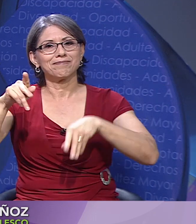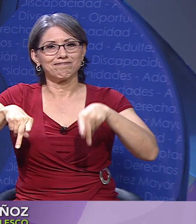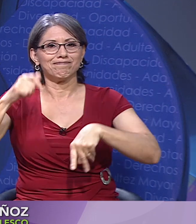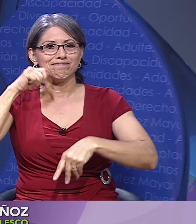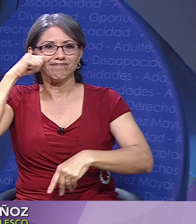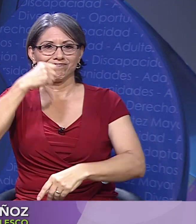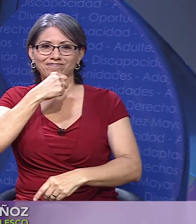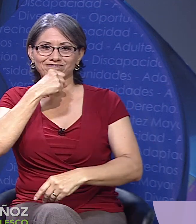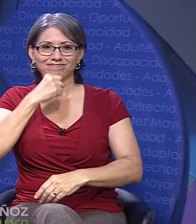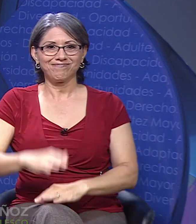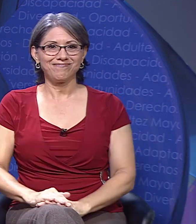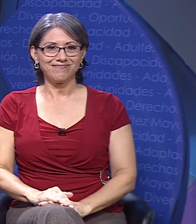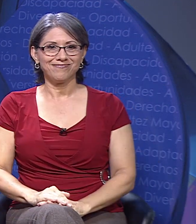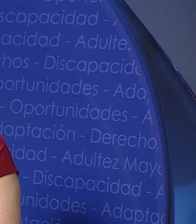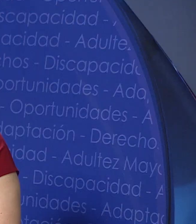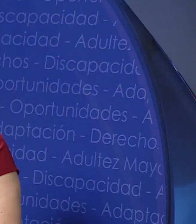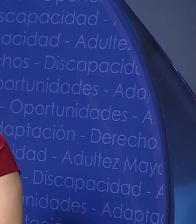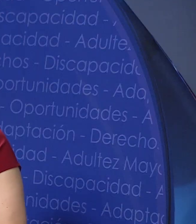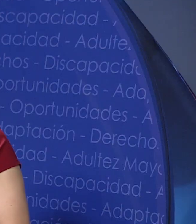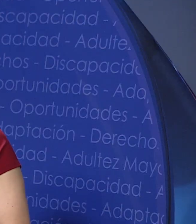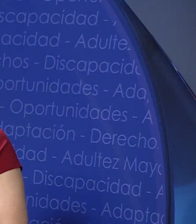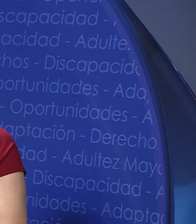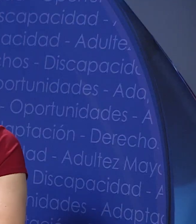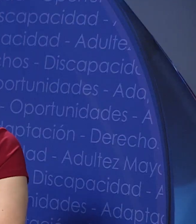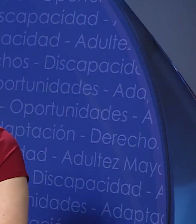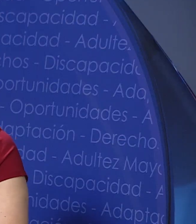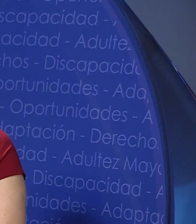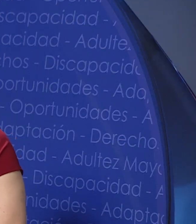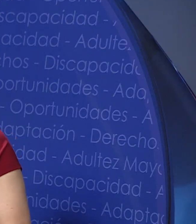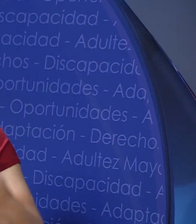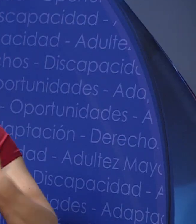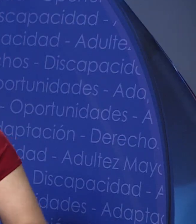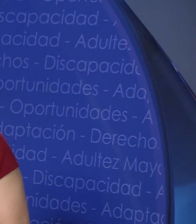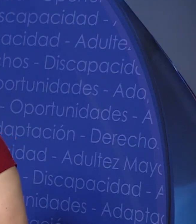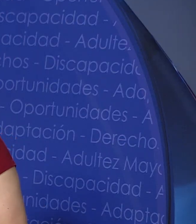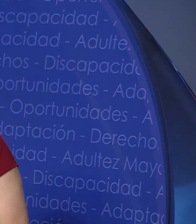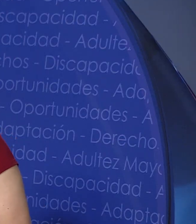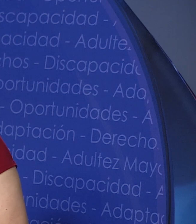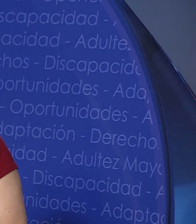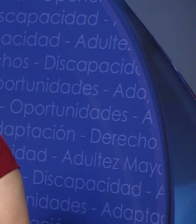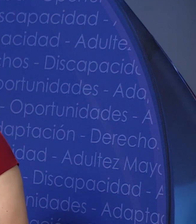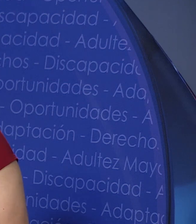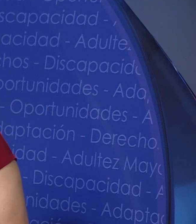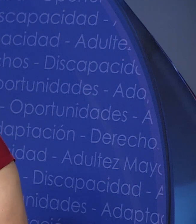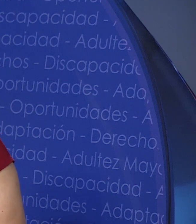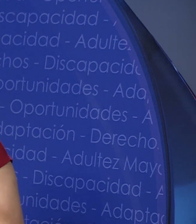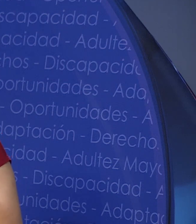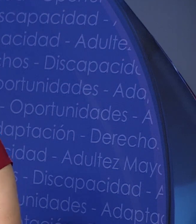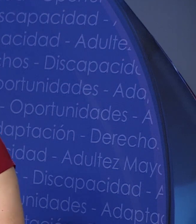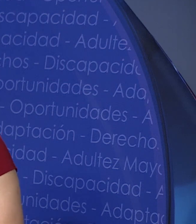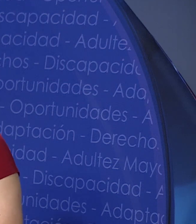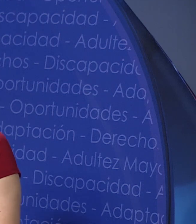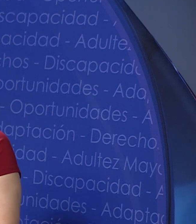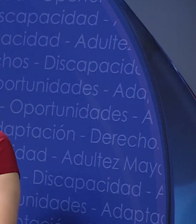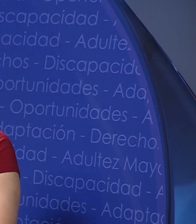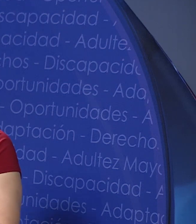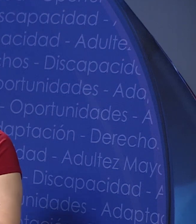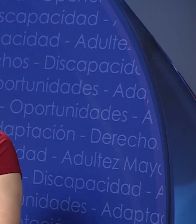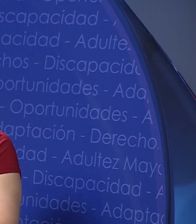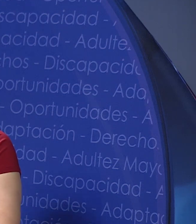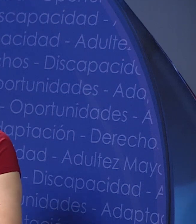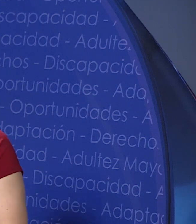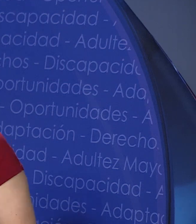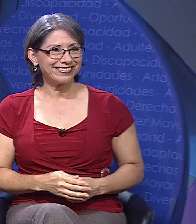y personas adultas mayores. Les saludamos María Fernanda Jiménez y Yuri Muñoz. Es un gusto que usted nos honre con